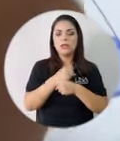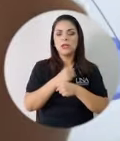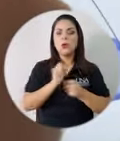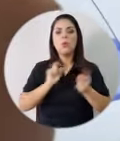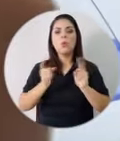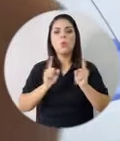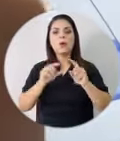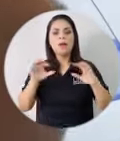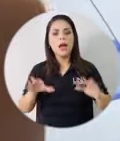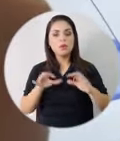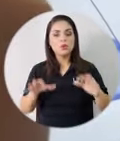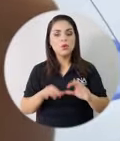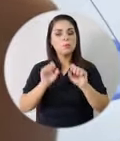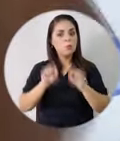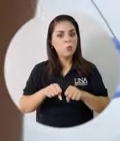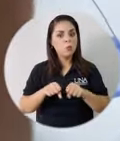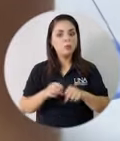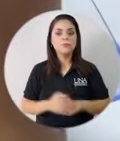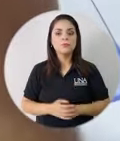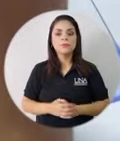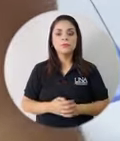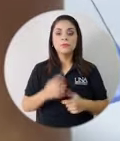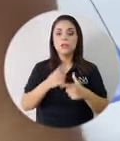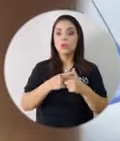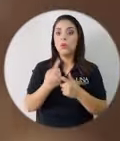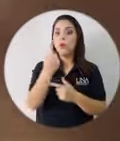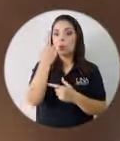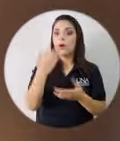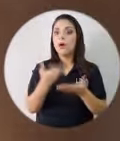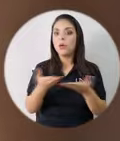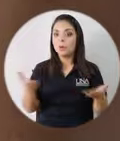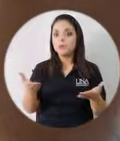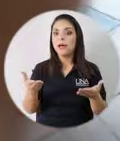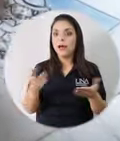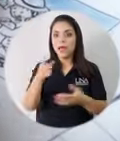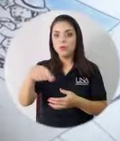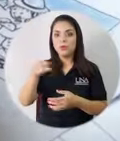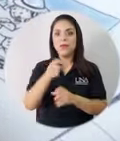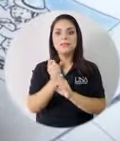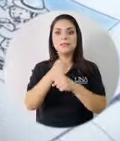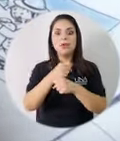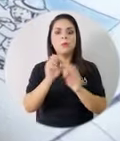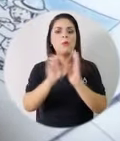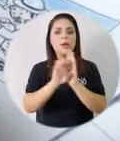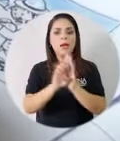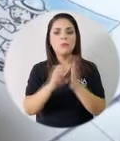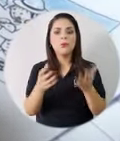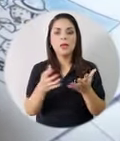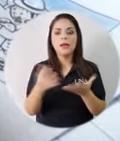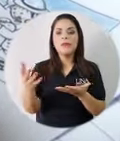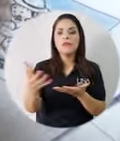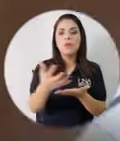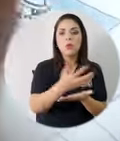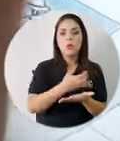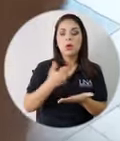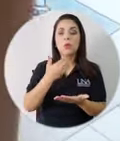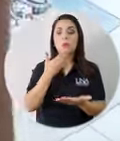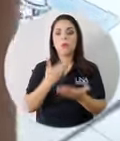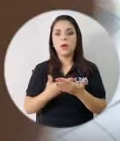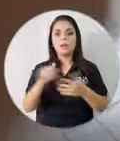Entonces, ¿y qué se podría hacer? ¿Qué tipo de acciones se pueden hacer? Entonces, una de las cosas que están haciendo, por ejemplo,